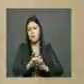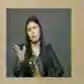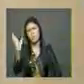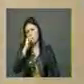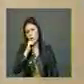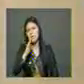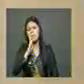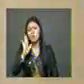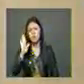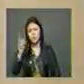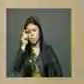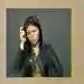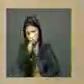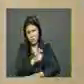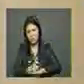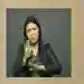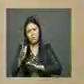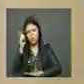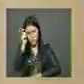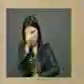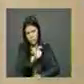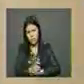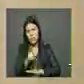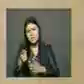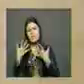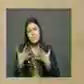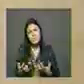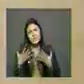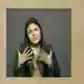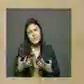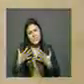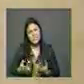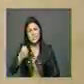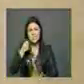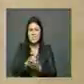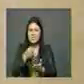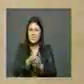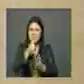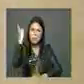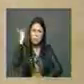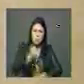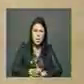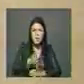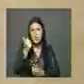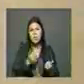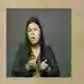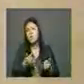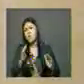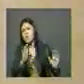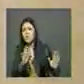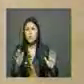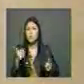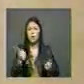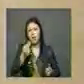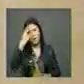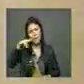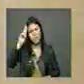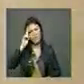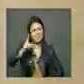por parte de la Procuraduría de querer, pretender imponer determinadas